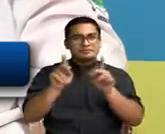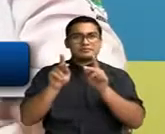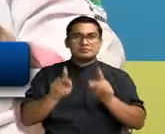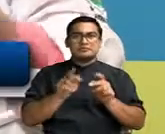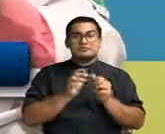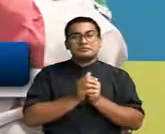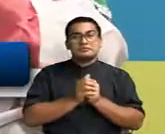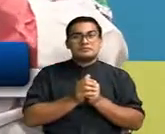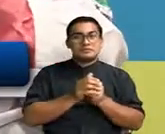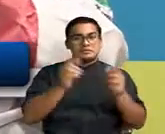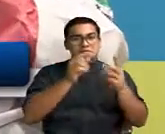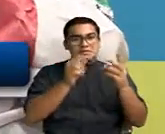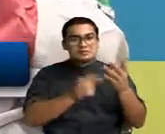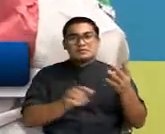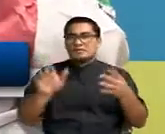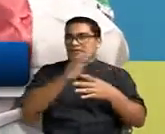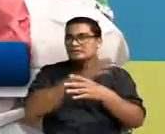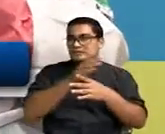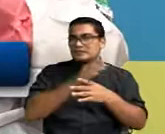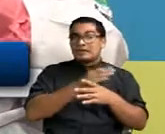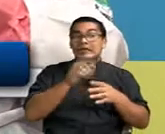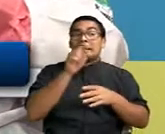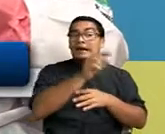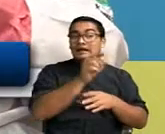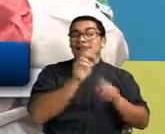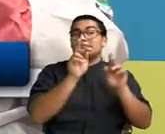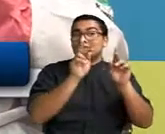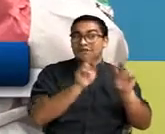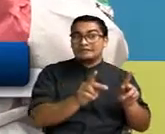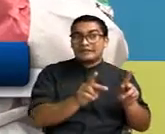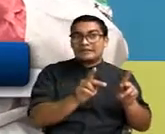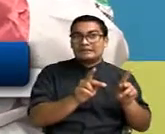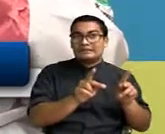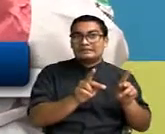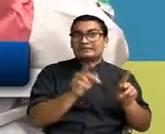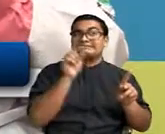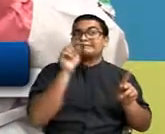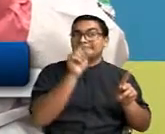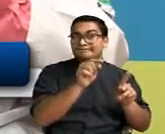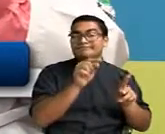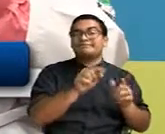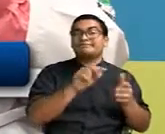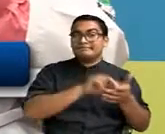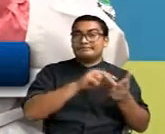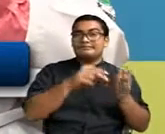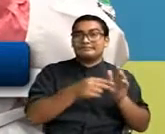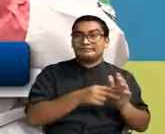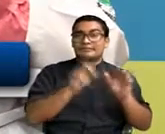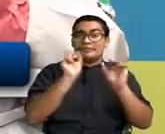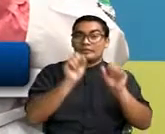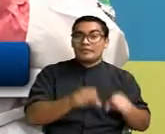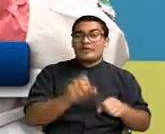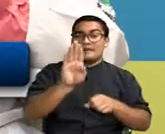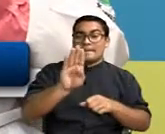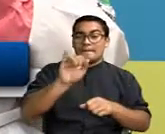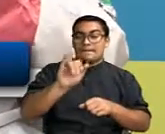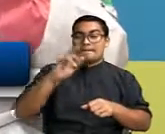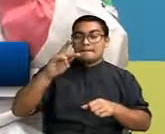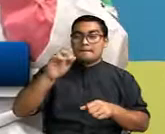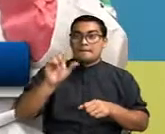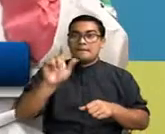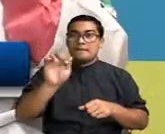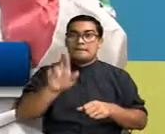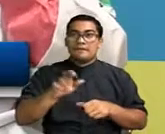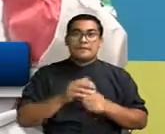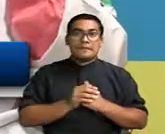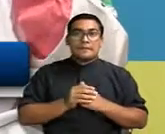Entonces, todos estos síntomas, si aparecen en esta persona, incluso pueden haber hasta ideas de